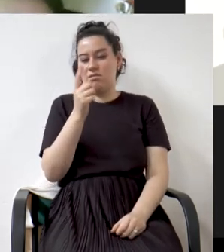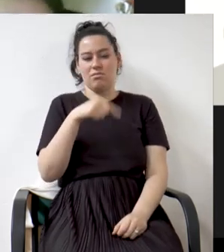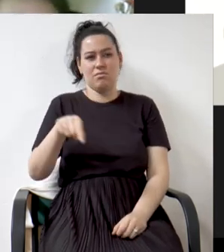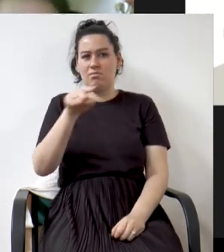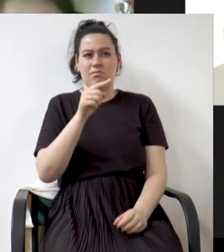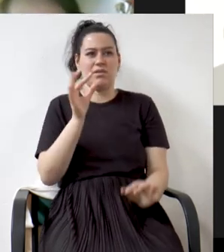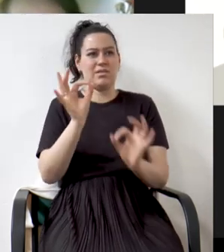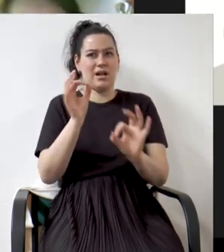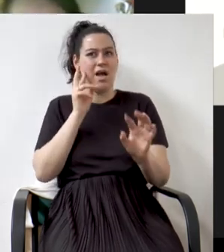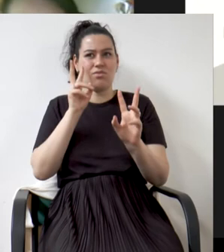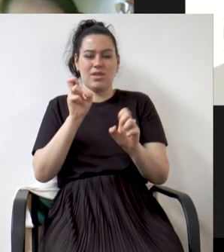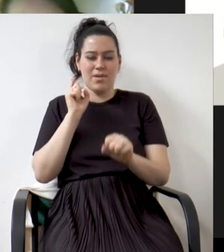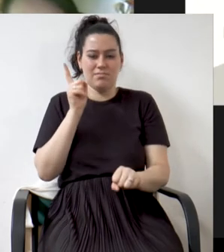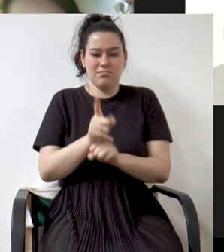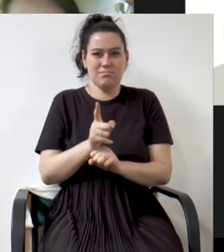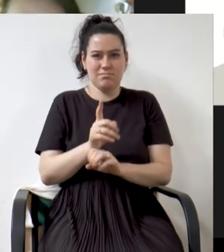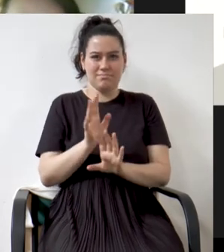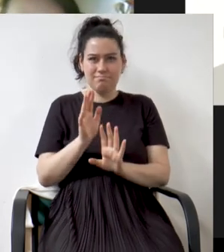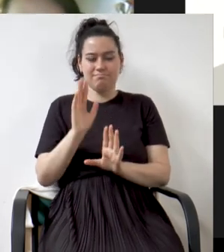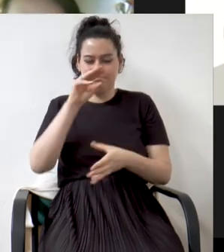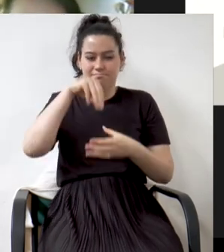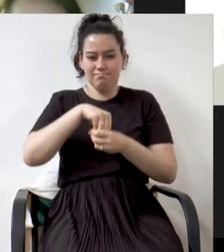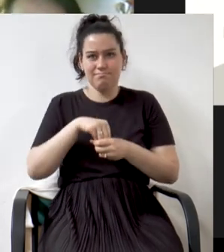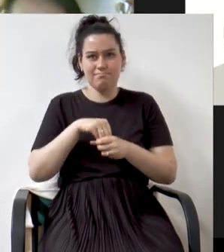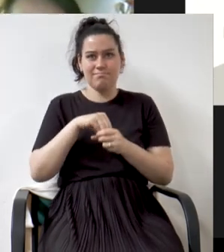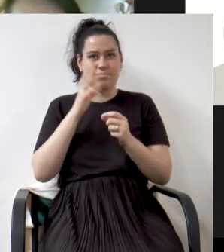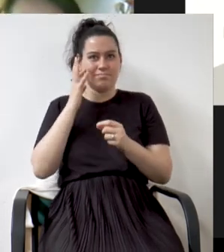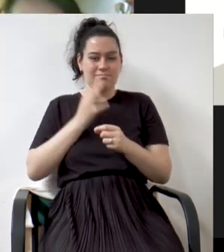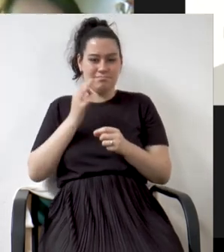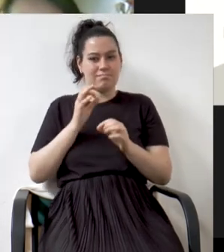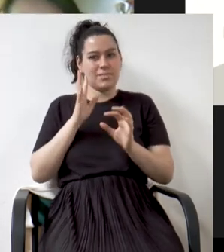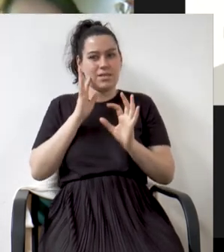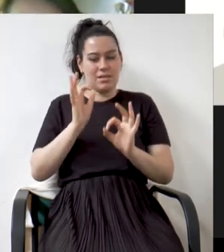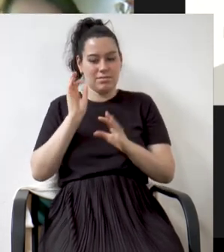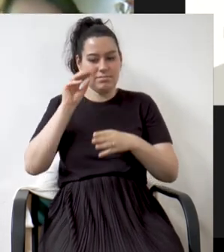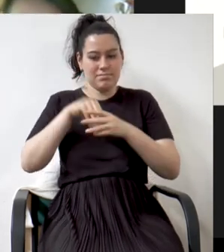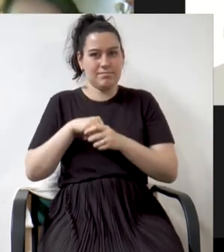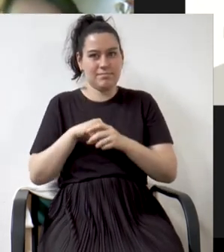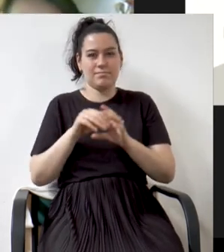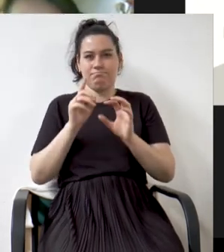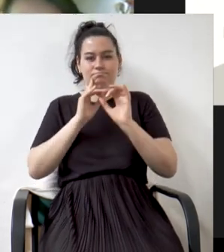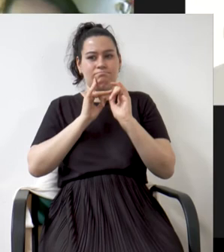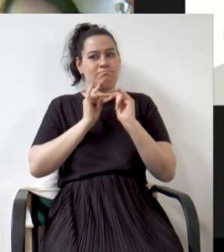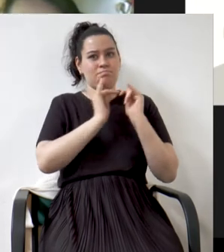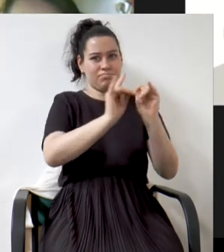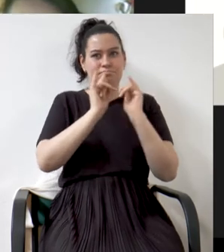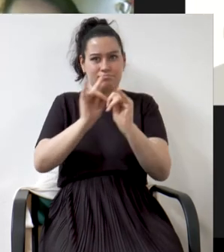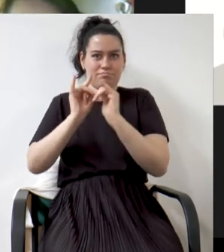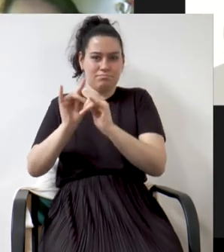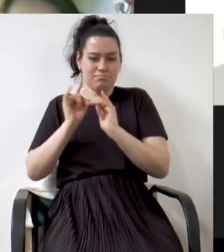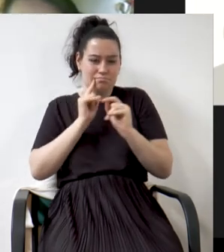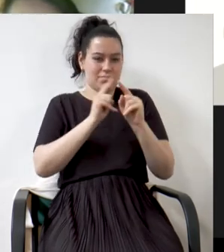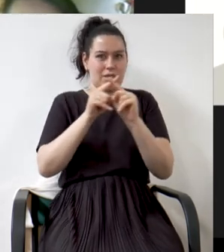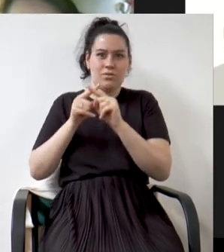es muy delicado hacer eso. ¿Me entienden? Honestamente creo que es muy delicado. Y me parece que es un terreno en el cual hay que generar una